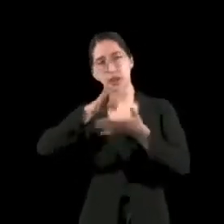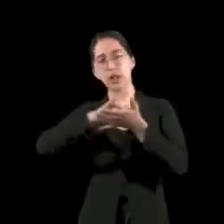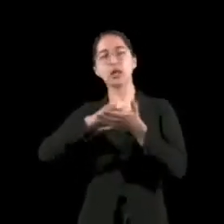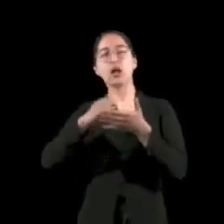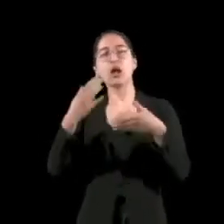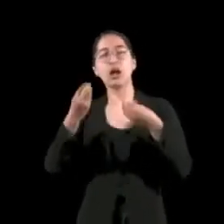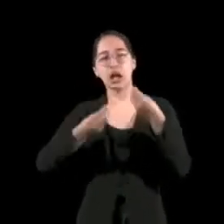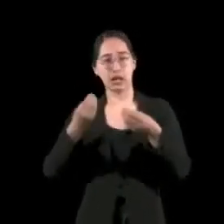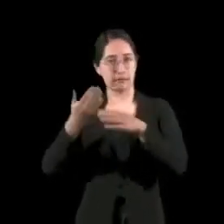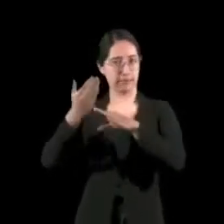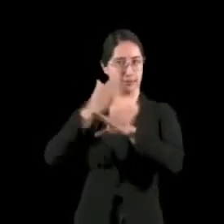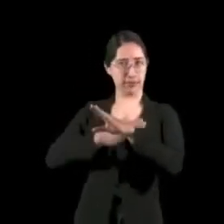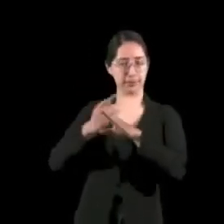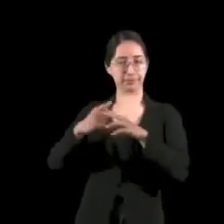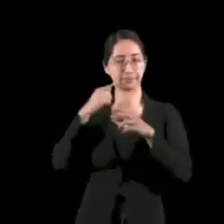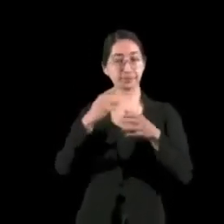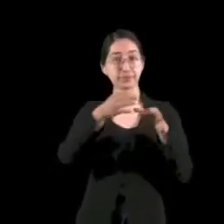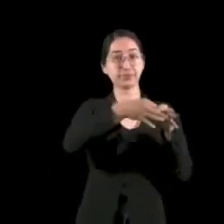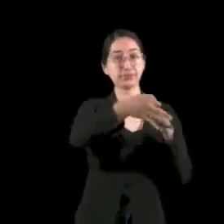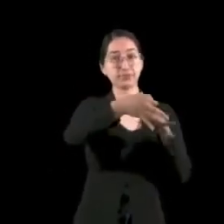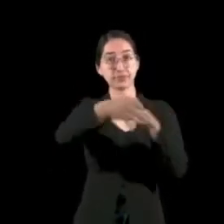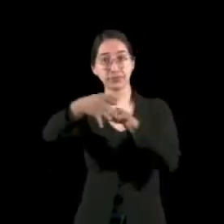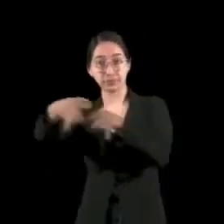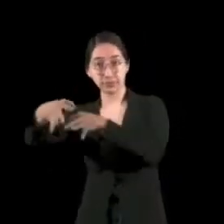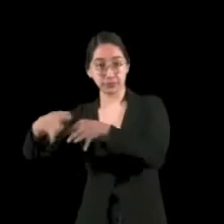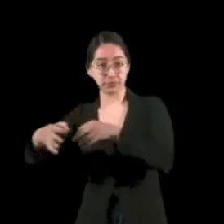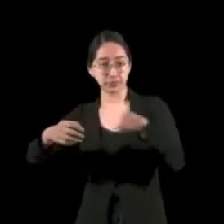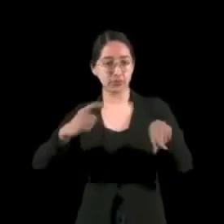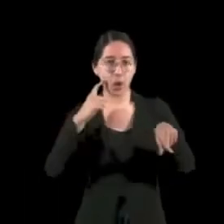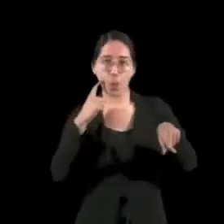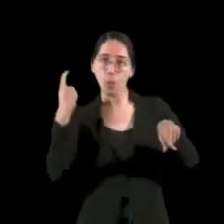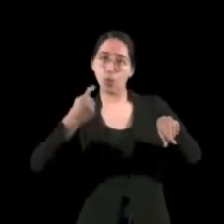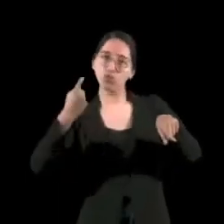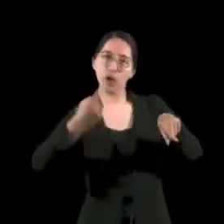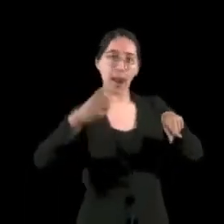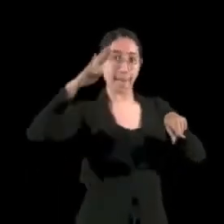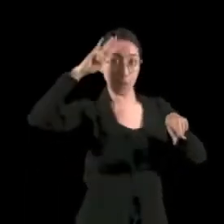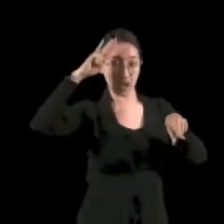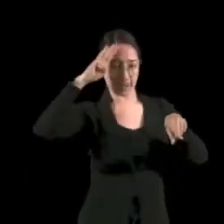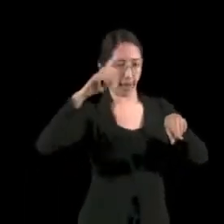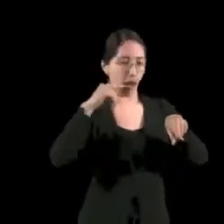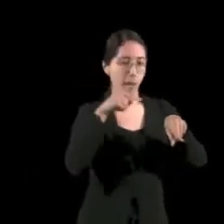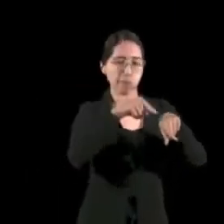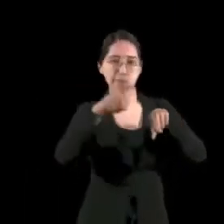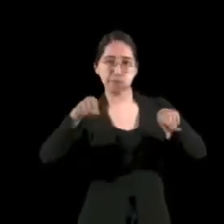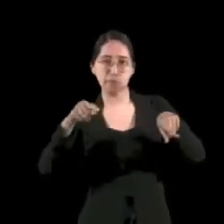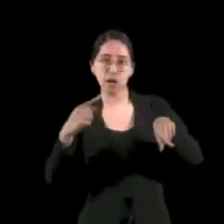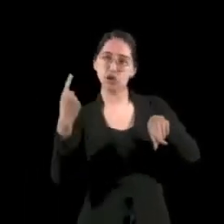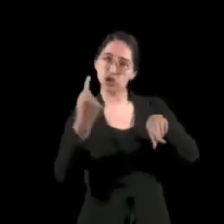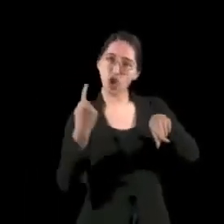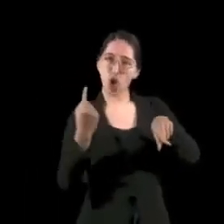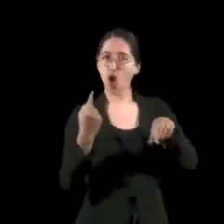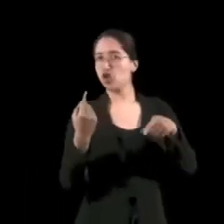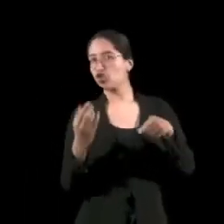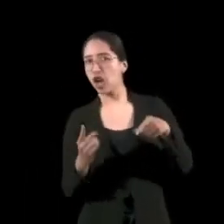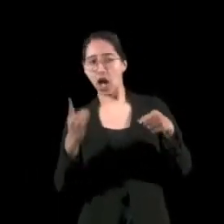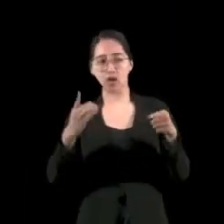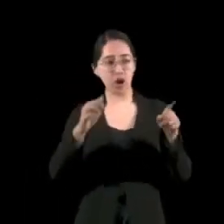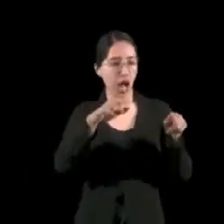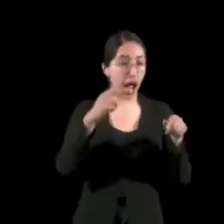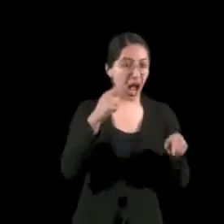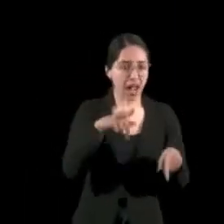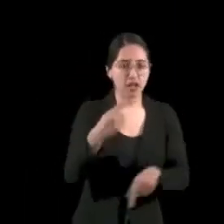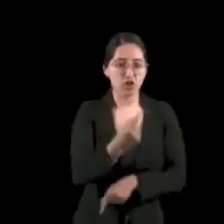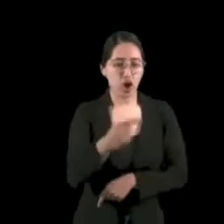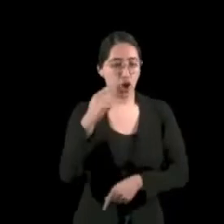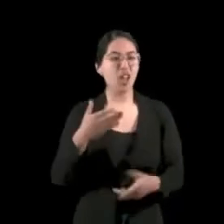pueblos a buscar policías que estaban por ahí solos, pistolearlos y quitarles el arma, recuperar el